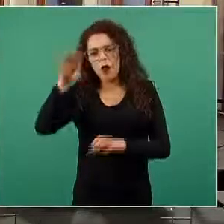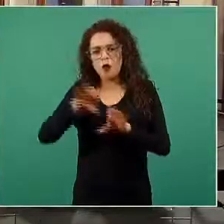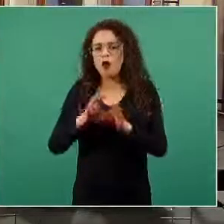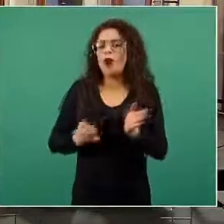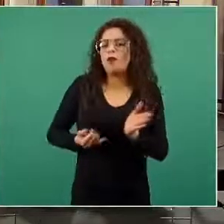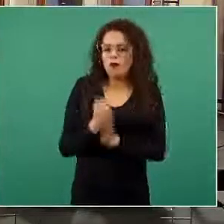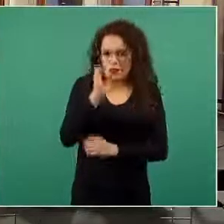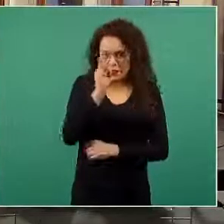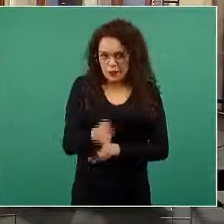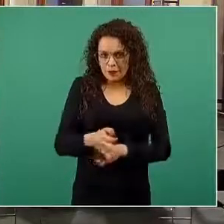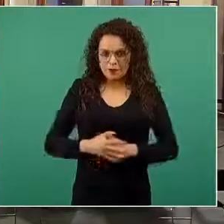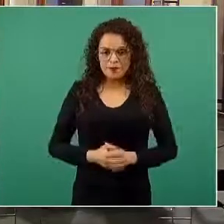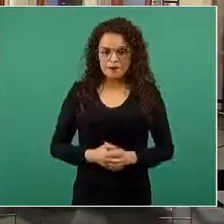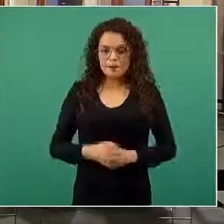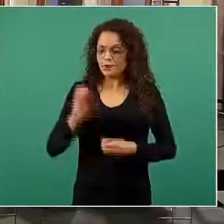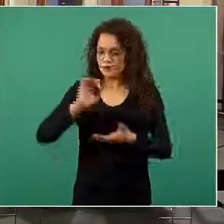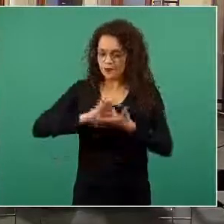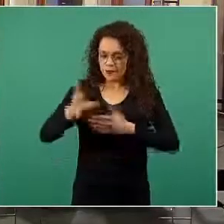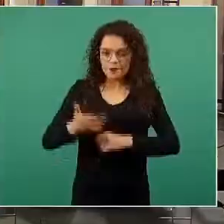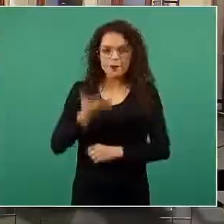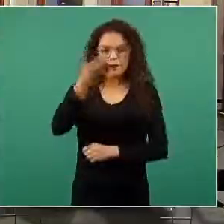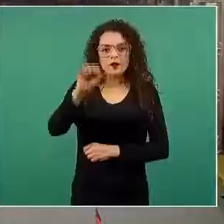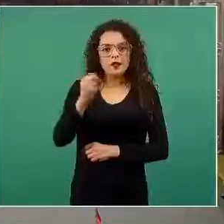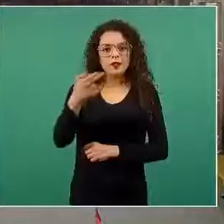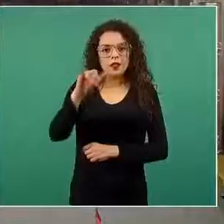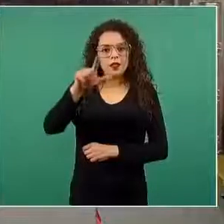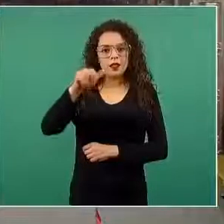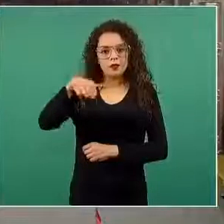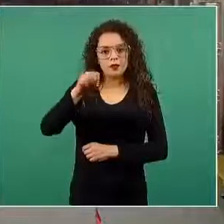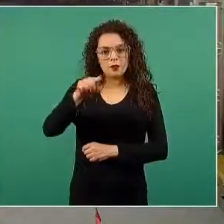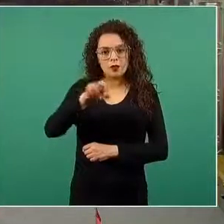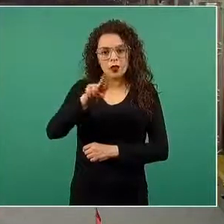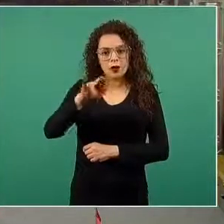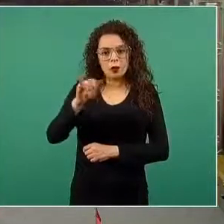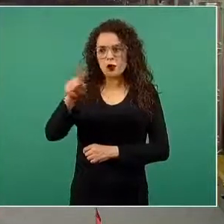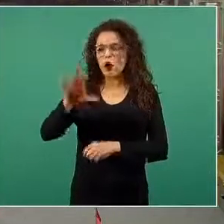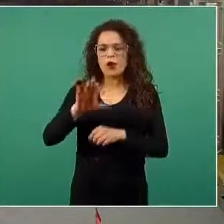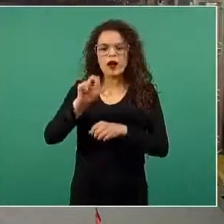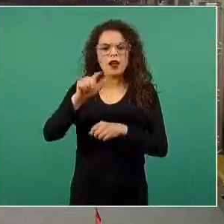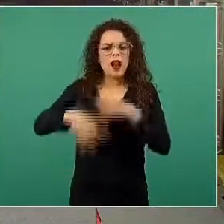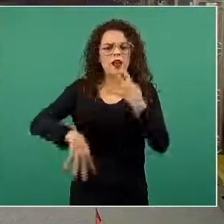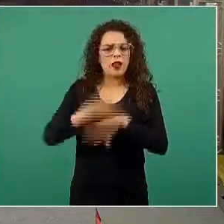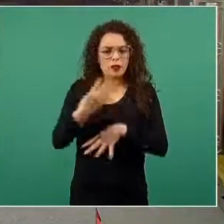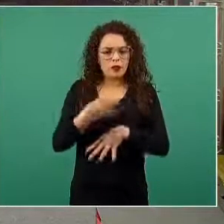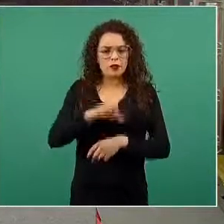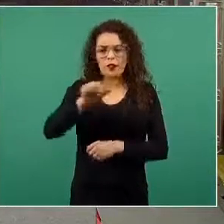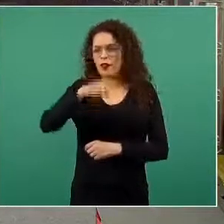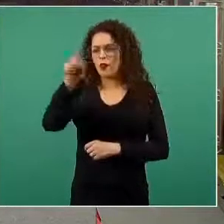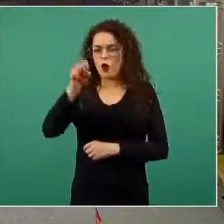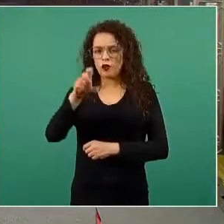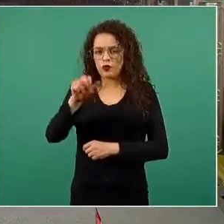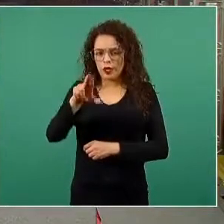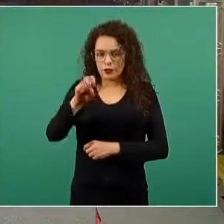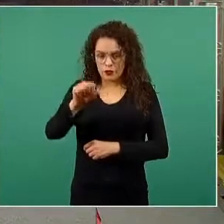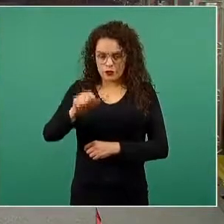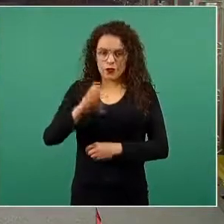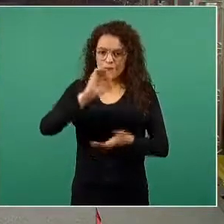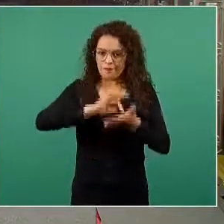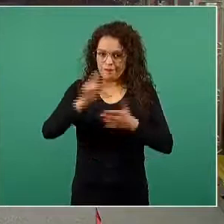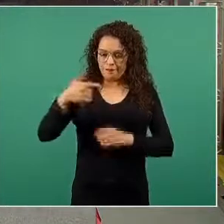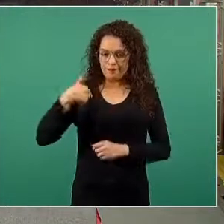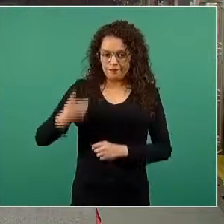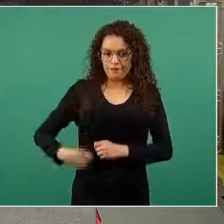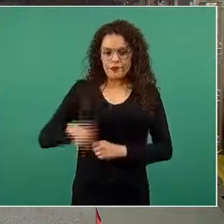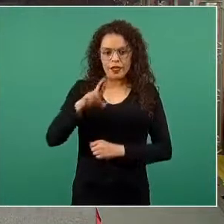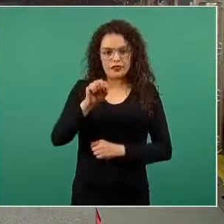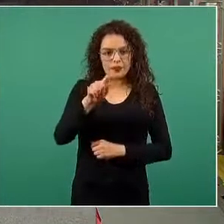gracias. Sheila Monterrubio de Canal 14 y enseguida Óscar Sosa. Gracias, Sharon Moore de Canal 14 del